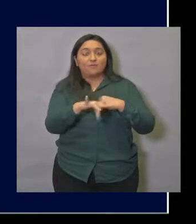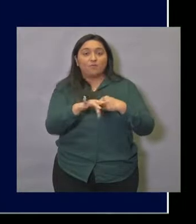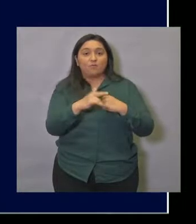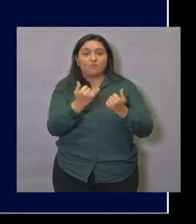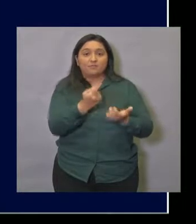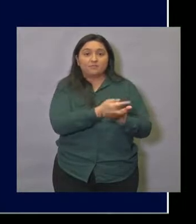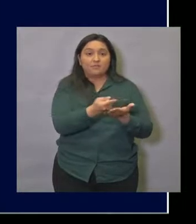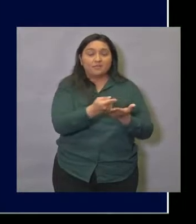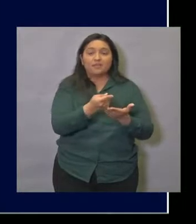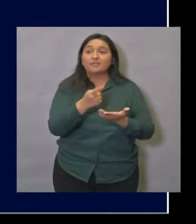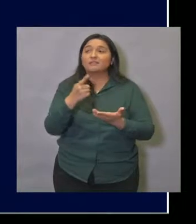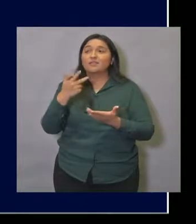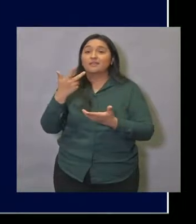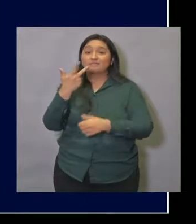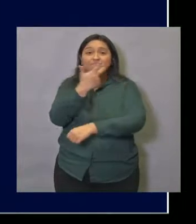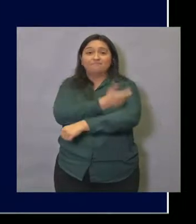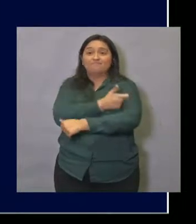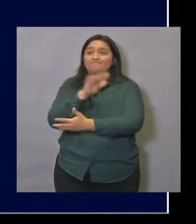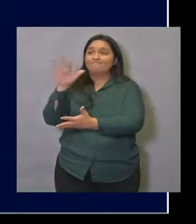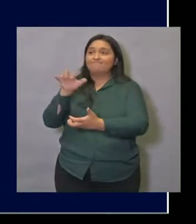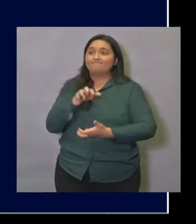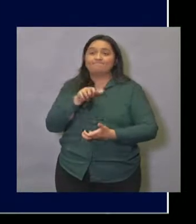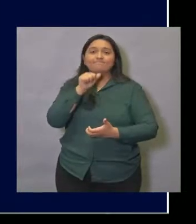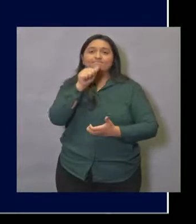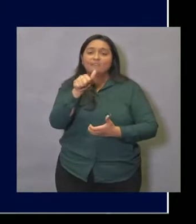tuvimos dosis suficientes para